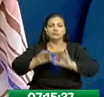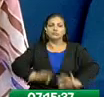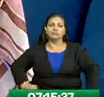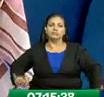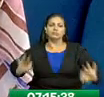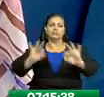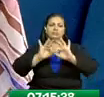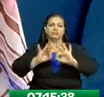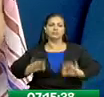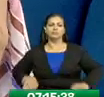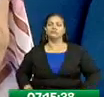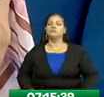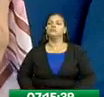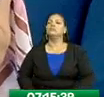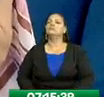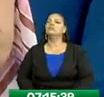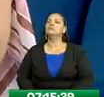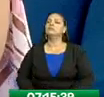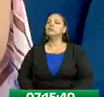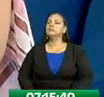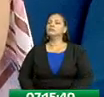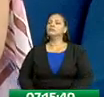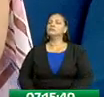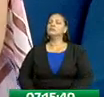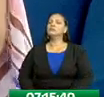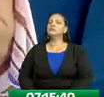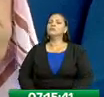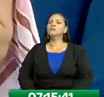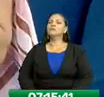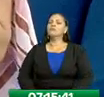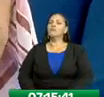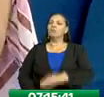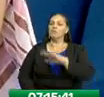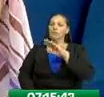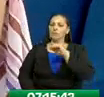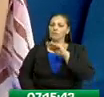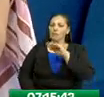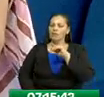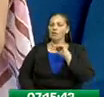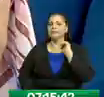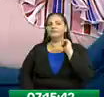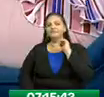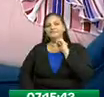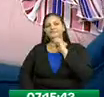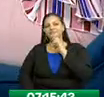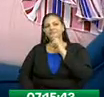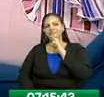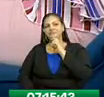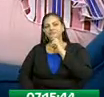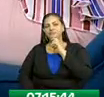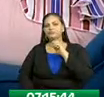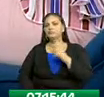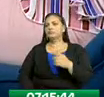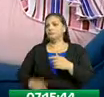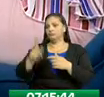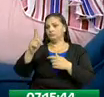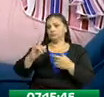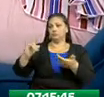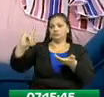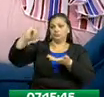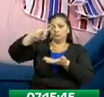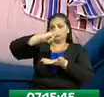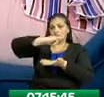hay del cerco epidemiológico? Porque seguramente en ese mismo vuelo vinieron otras personas que tal vez eran parte del entorno